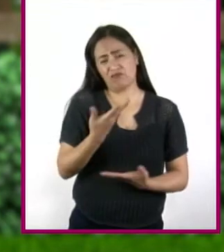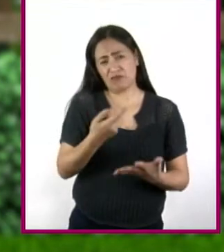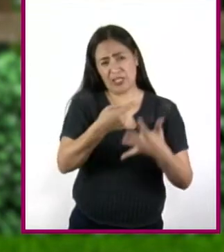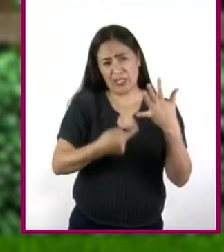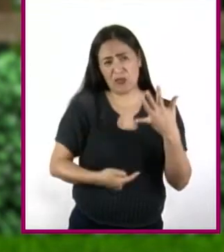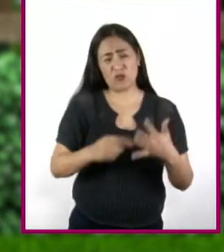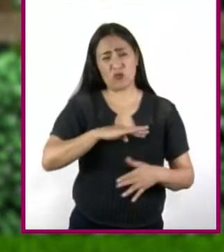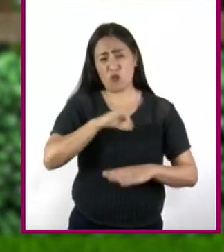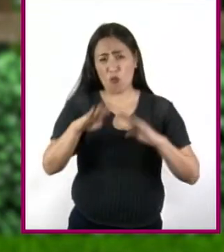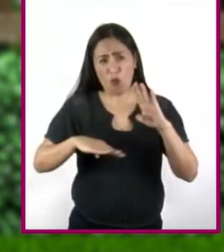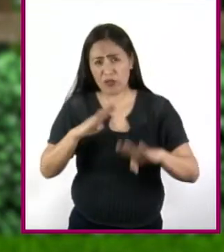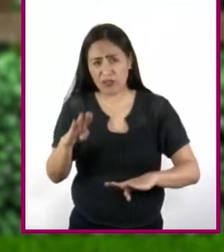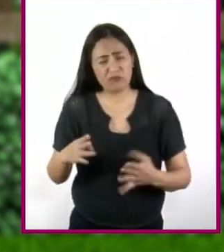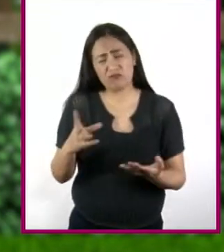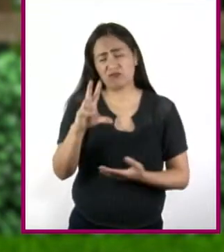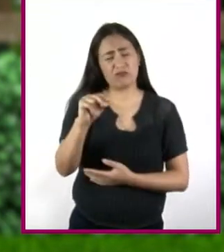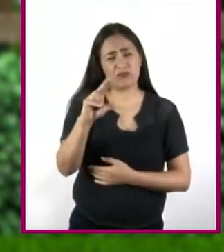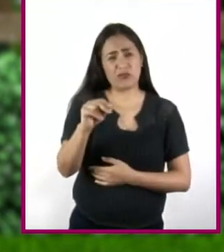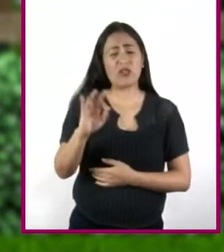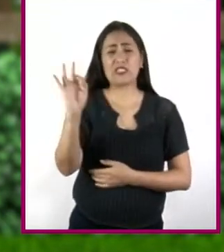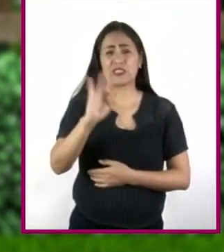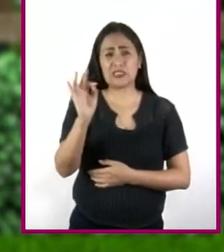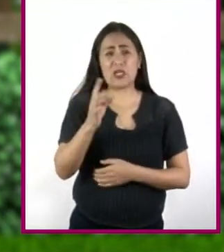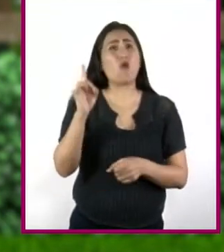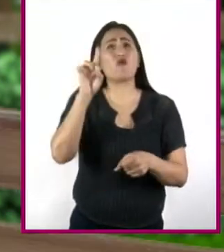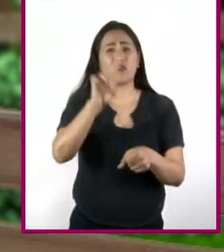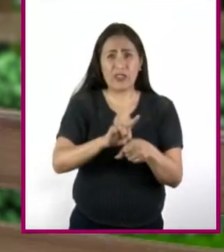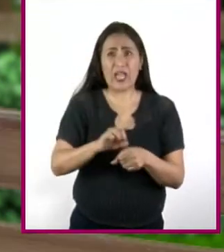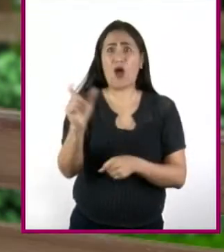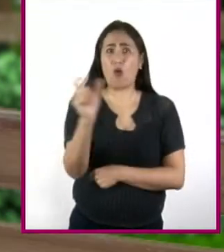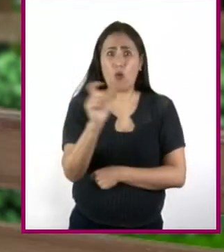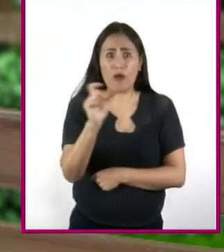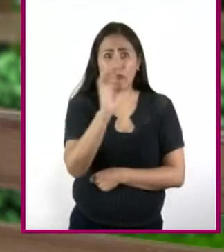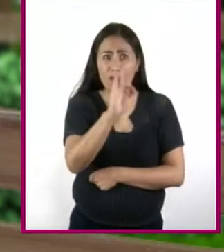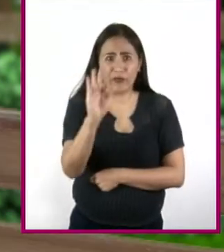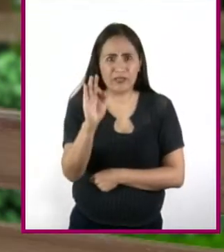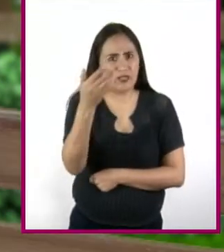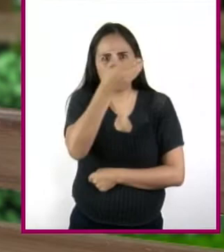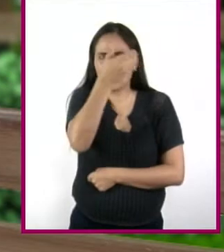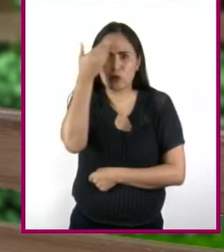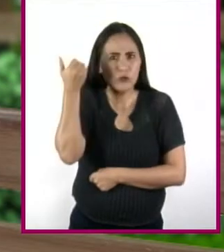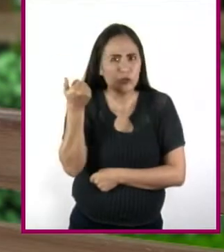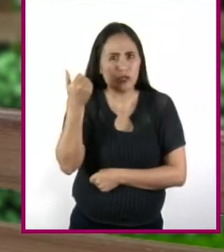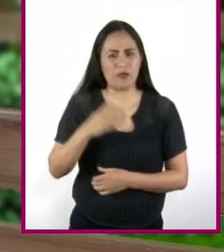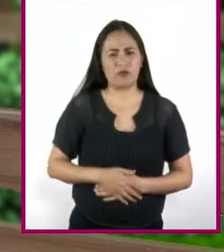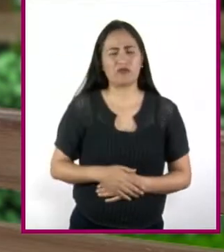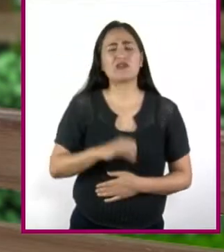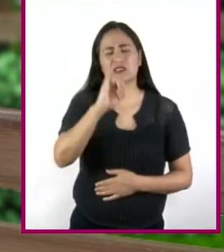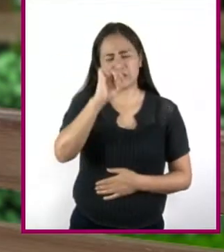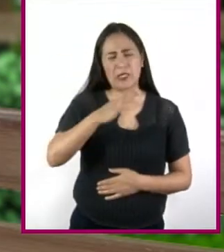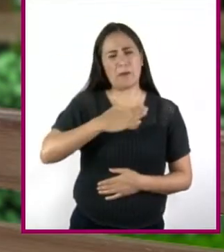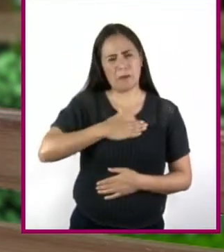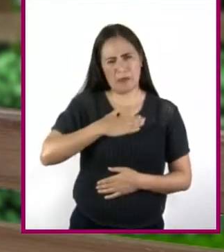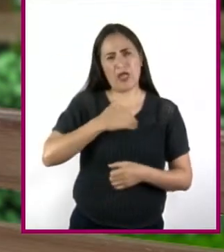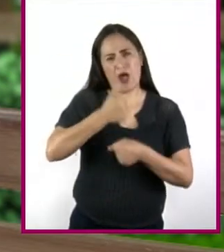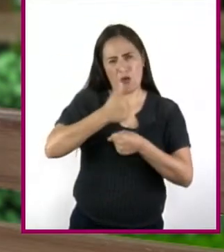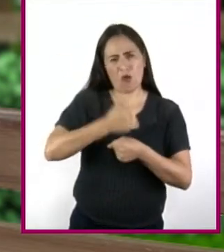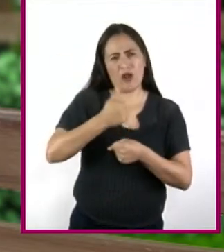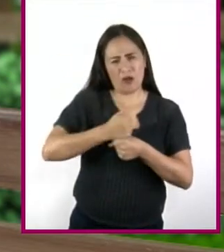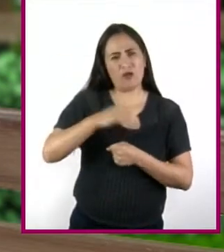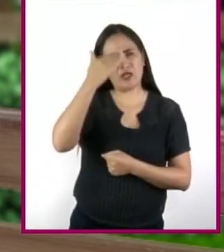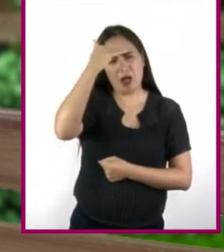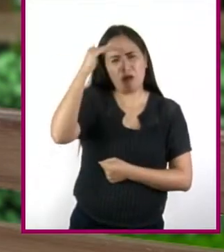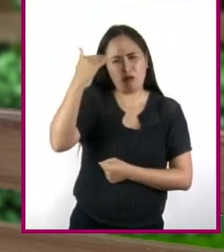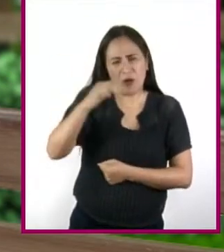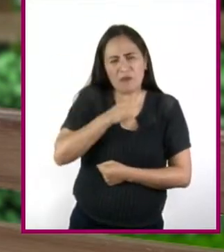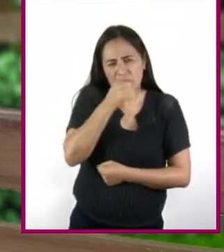nos imaginemos que va a pasar justo un día en específico. Exacto, mi abuelo ya era mayor. Sabíamos que esto